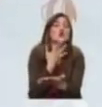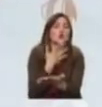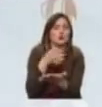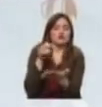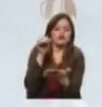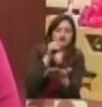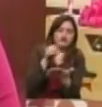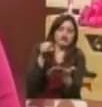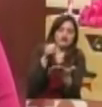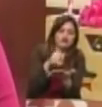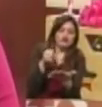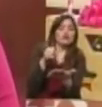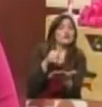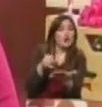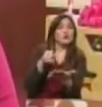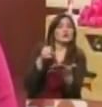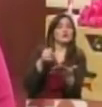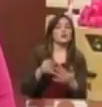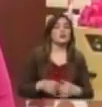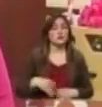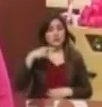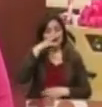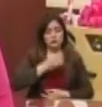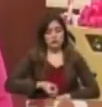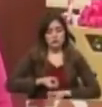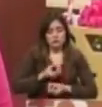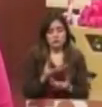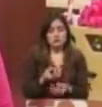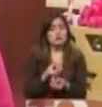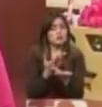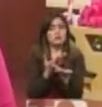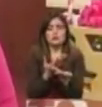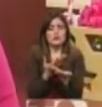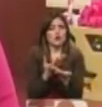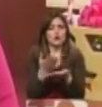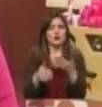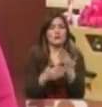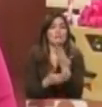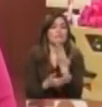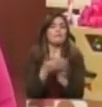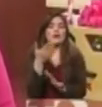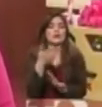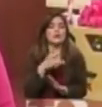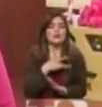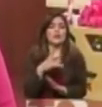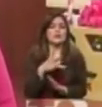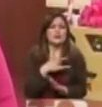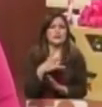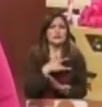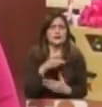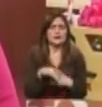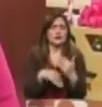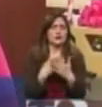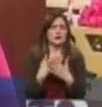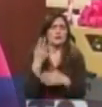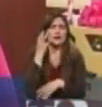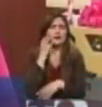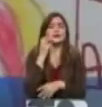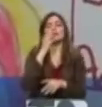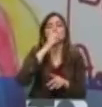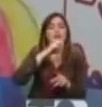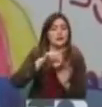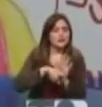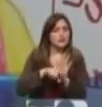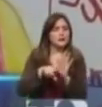de colores. Que el dibujo es la forma en la que el niño puede expresar de manera más sencilla sus sentimientos y las cosas que están pasando en su